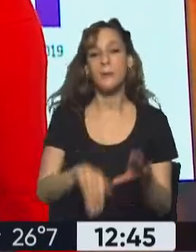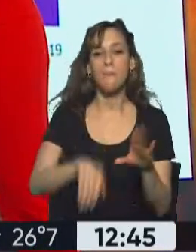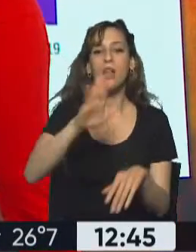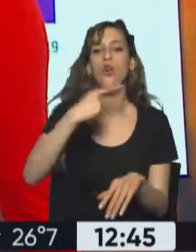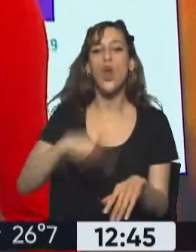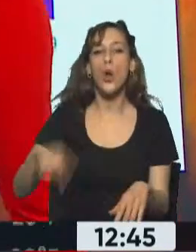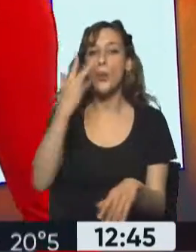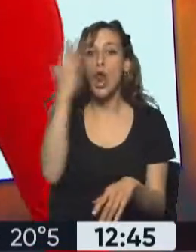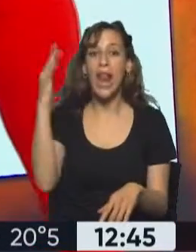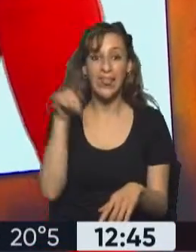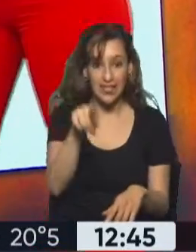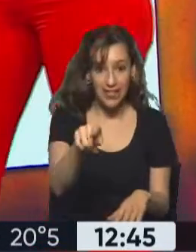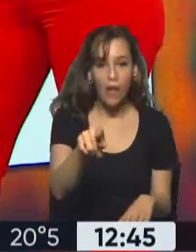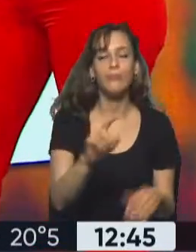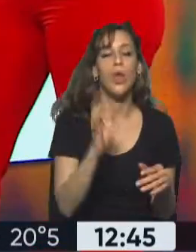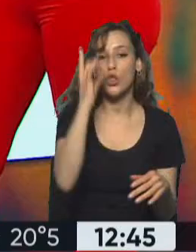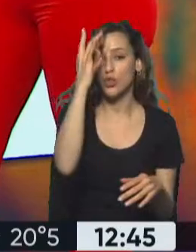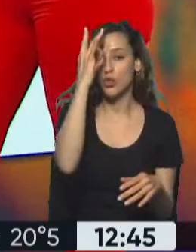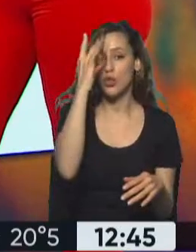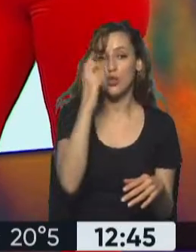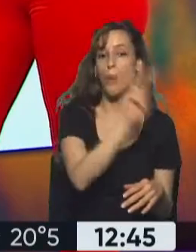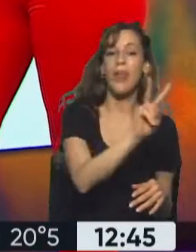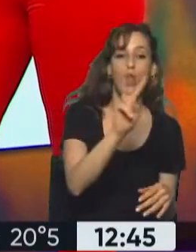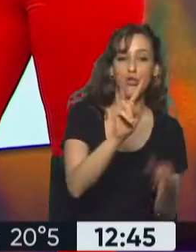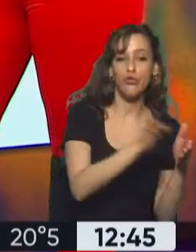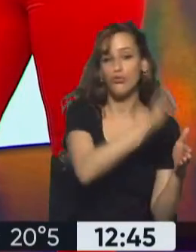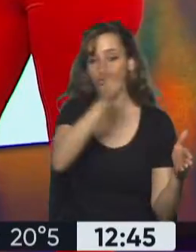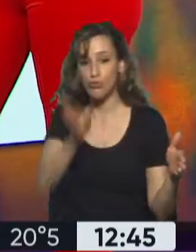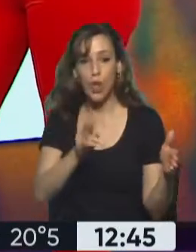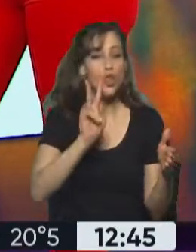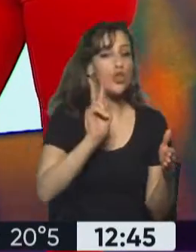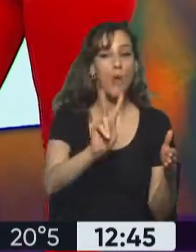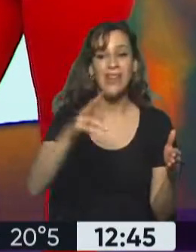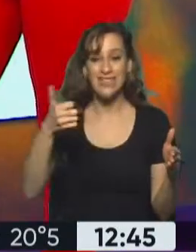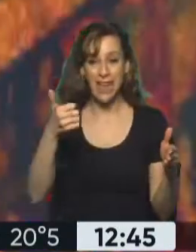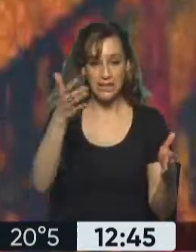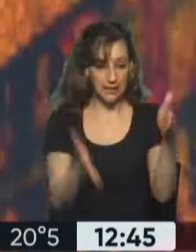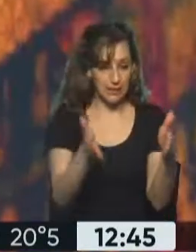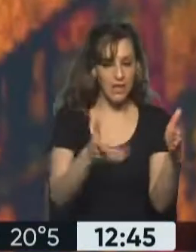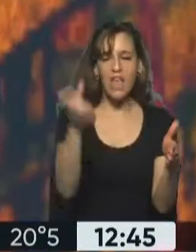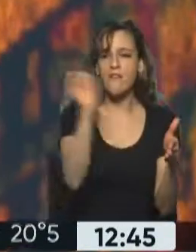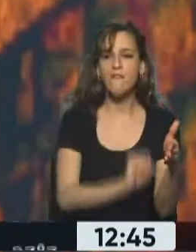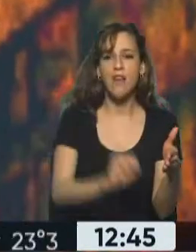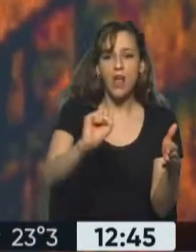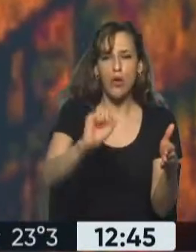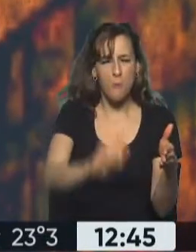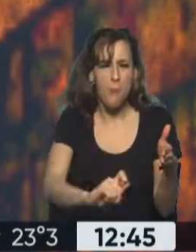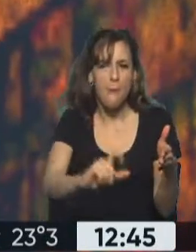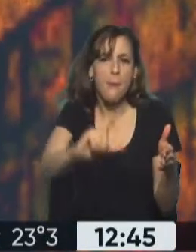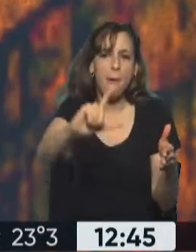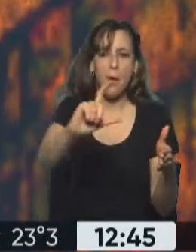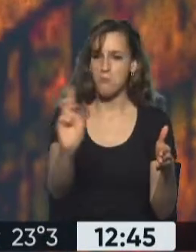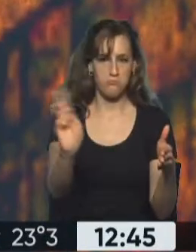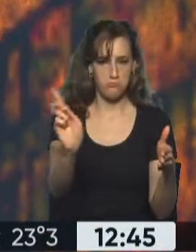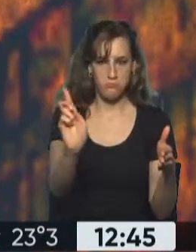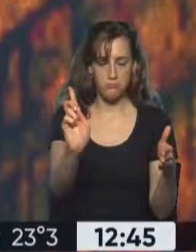se ve bien, 2002 al 2006. Tenemos una inflación que la verdad que no crece mucho, a pesar de esa salida de la convertibilidad que